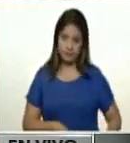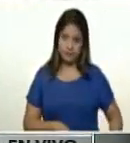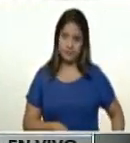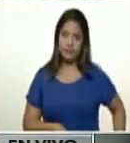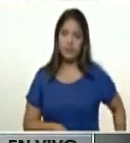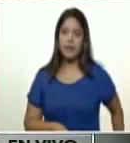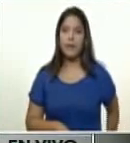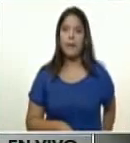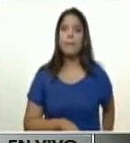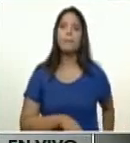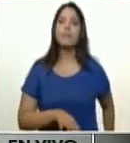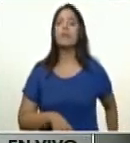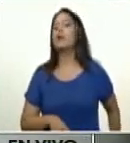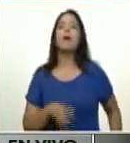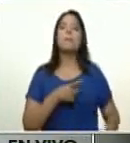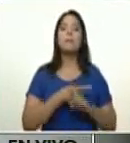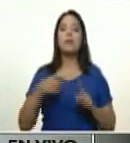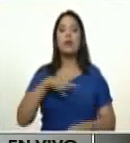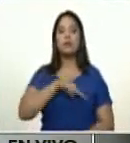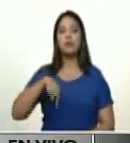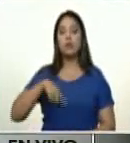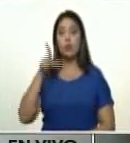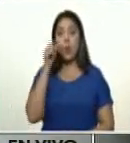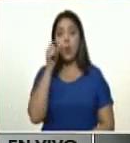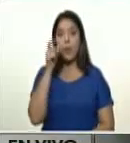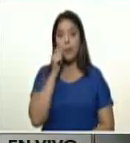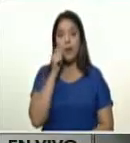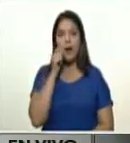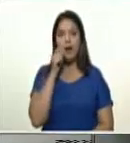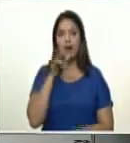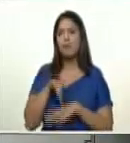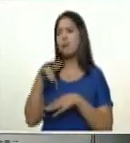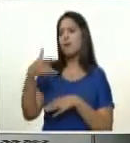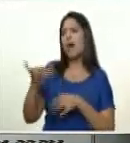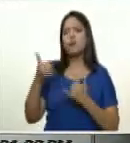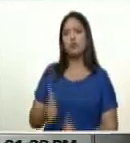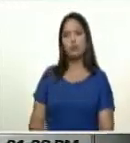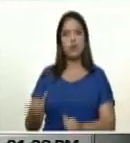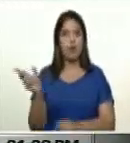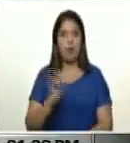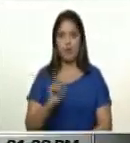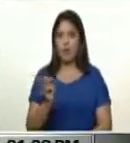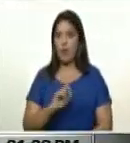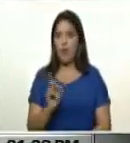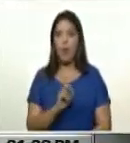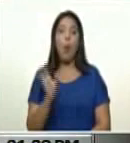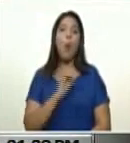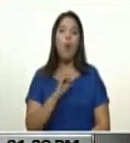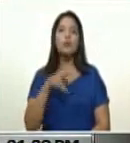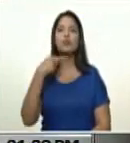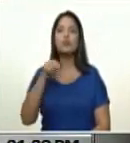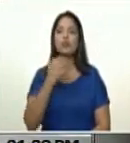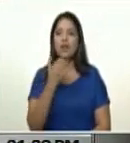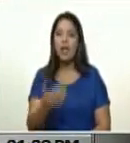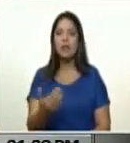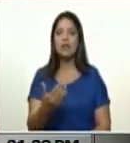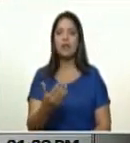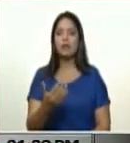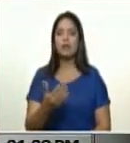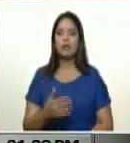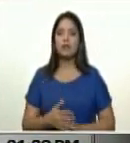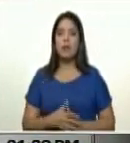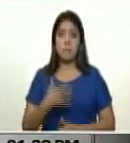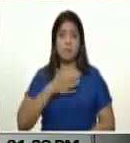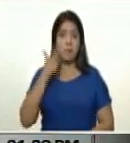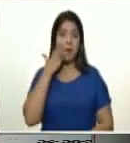propias alas. Pero uno como padre nunca se desvincula de sus hijos, ni de sus nietos. Me decía mi